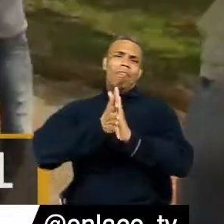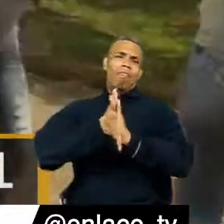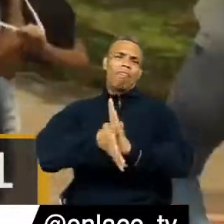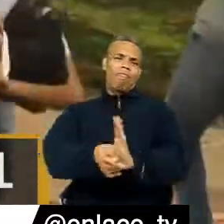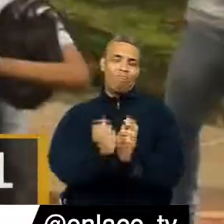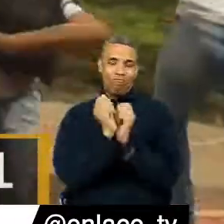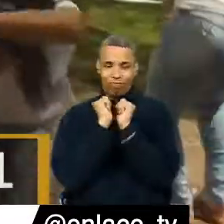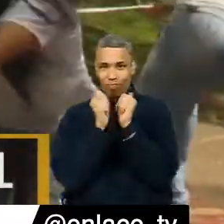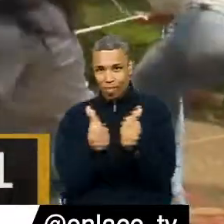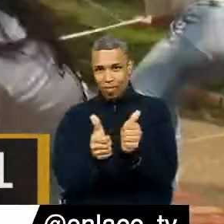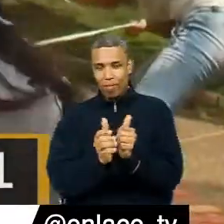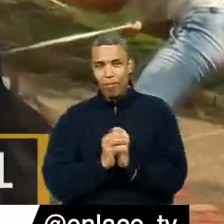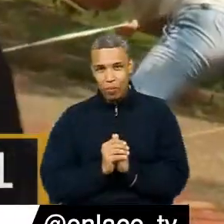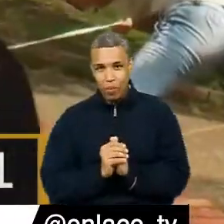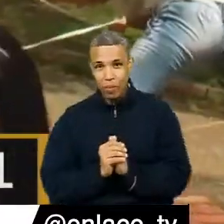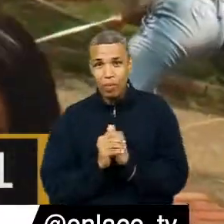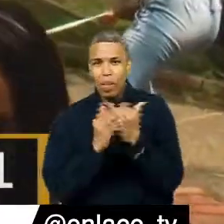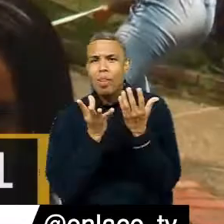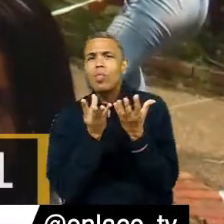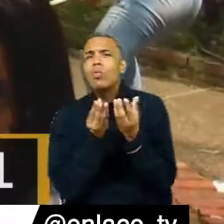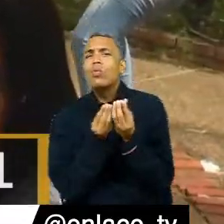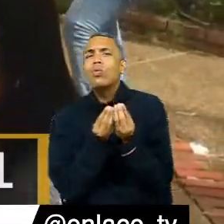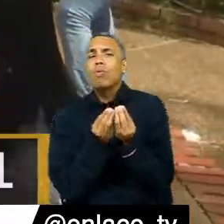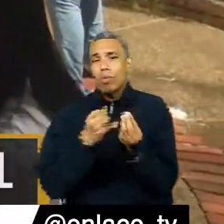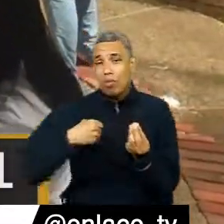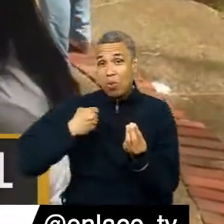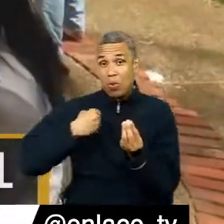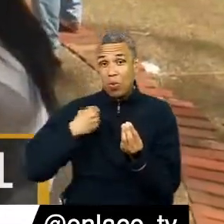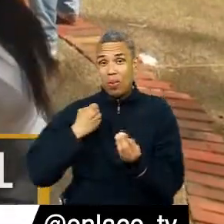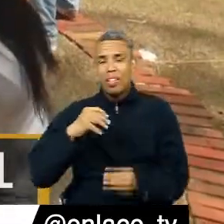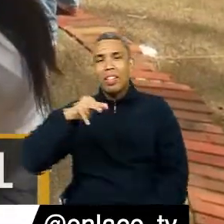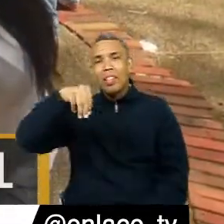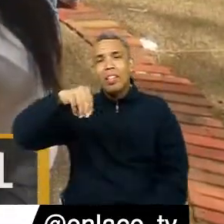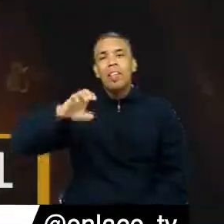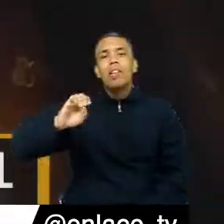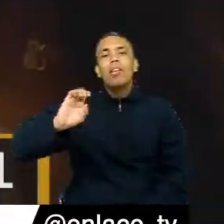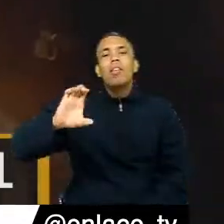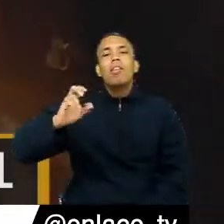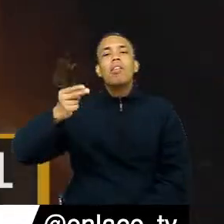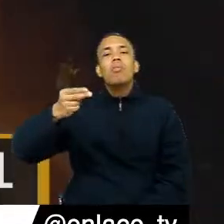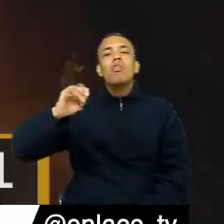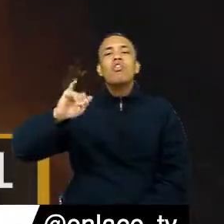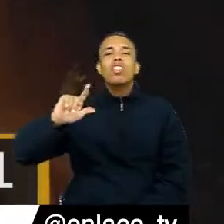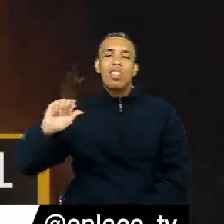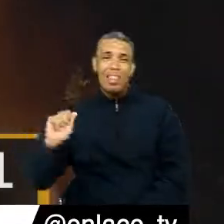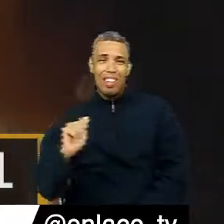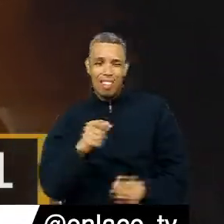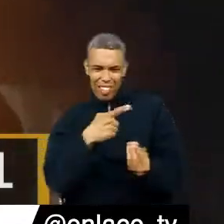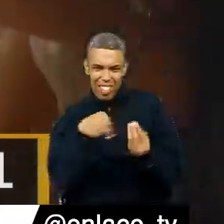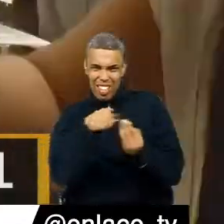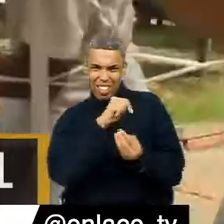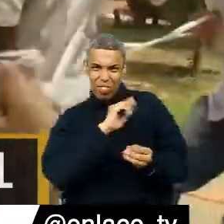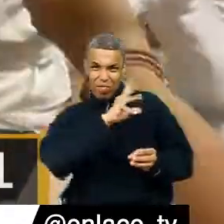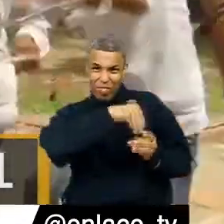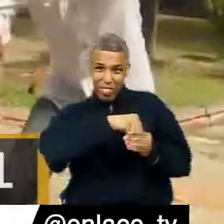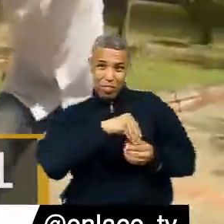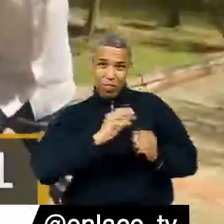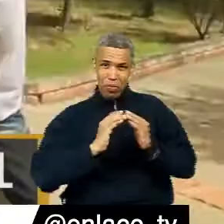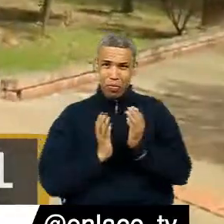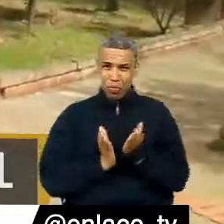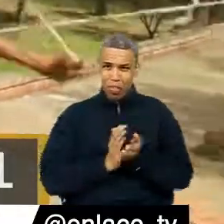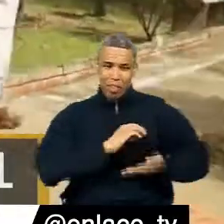cuenta de la cultura Barranca Bermeja, especialmente el grupo Mochila Teatral del Colegio El Castillo. Pues resulta que ellos fueron seleccionados